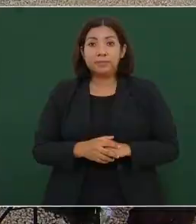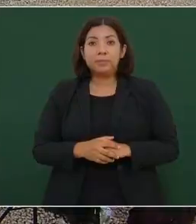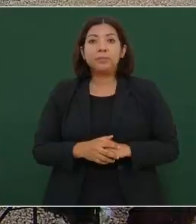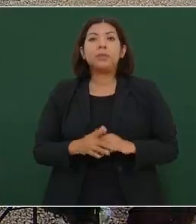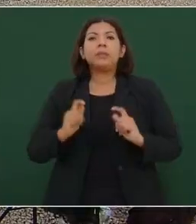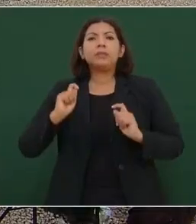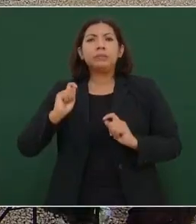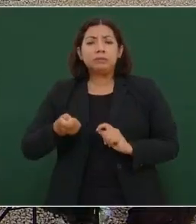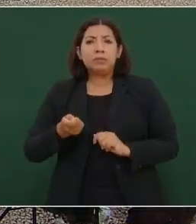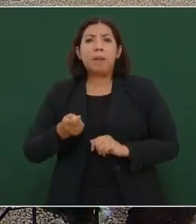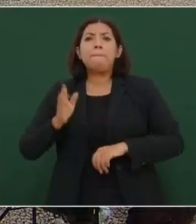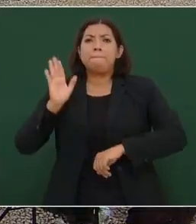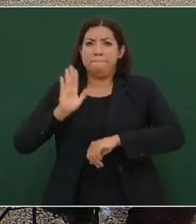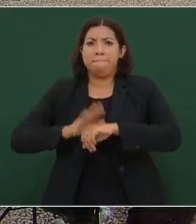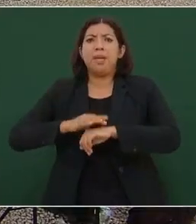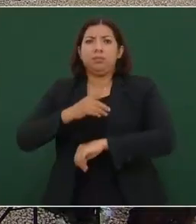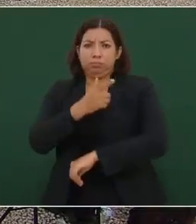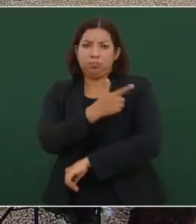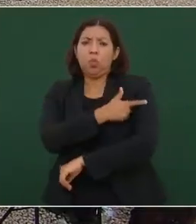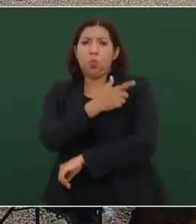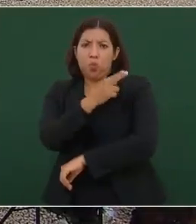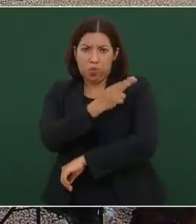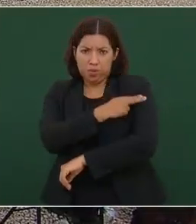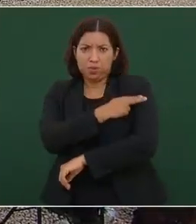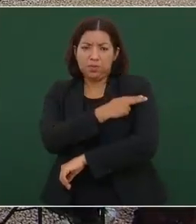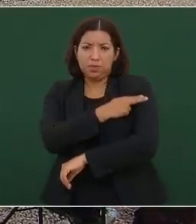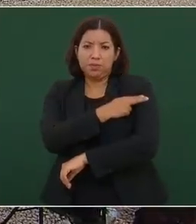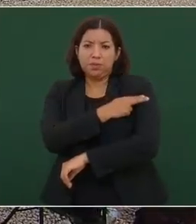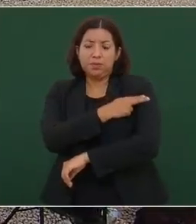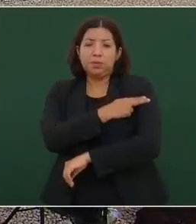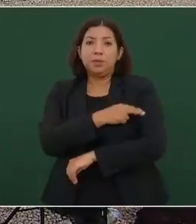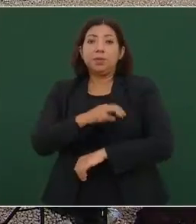Guardia Nacional. De estos efectivos que tenemos de